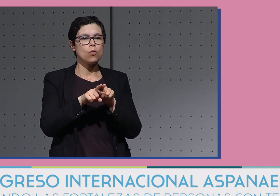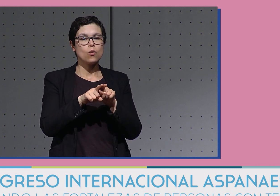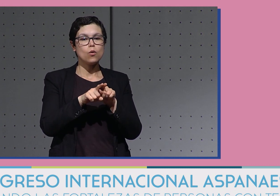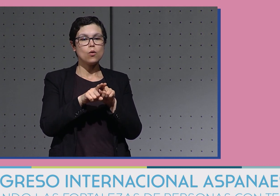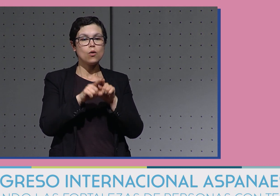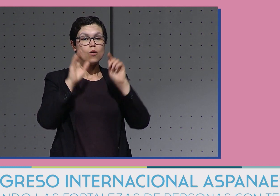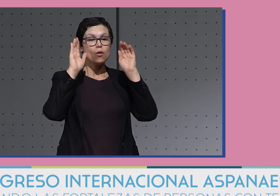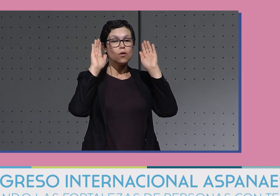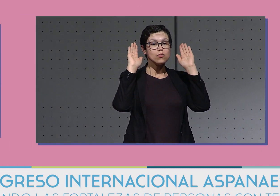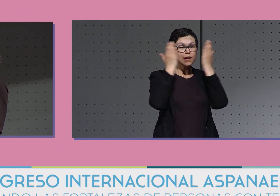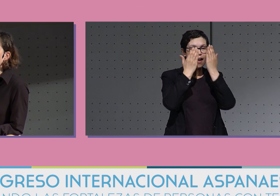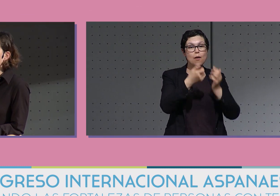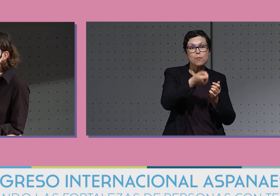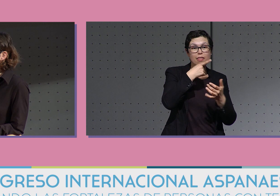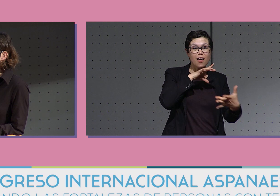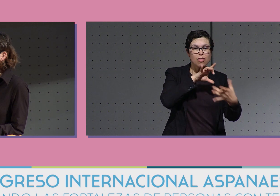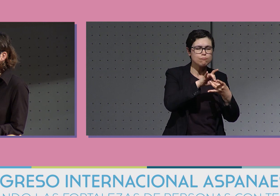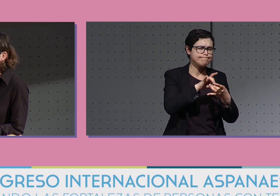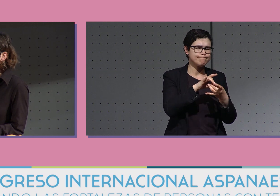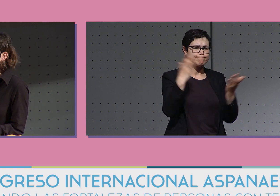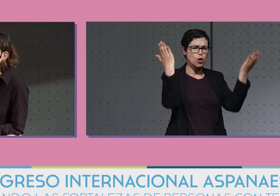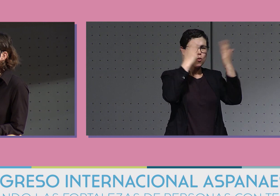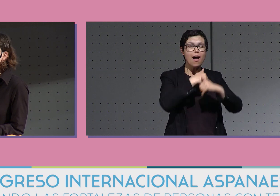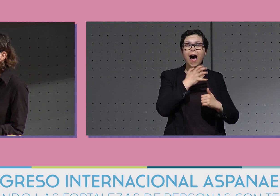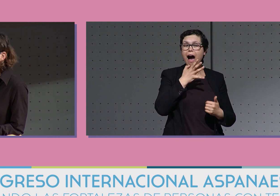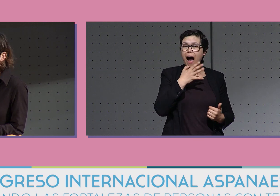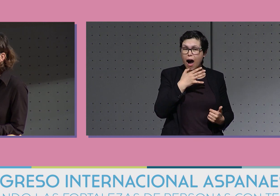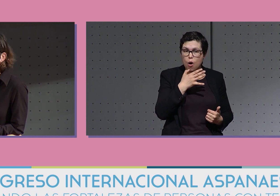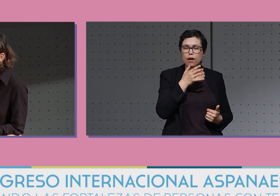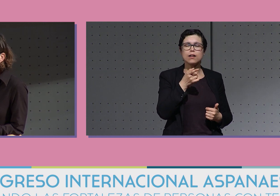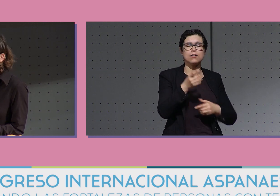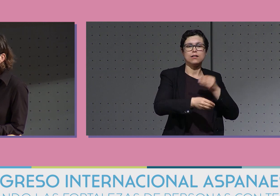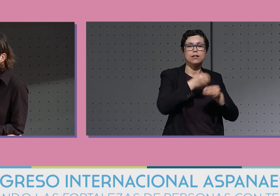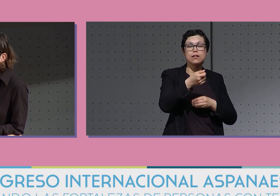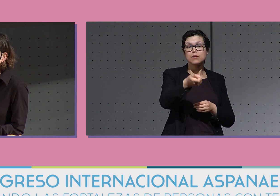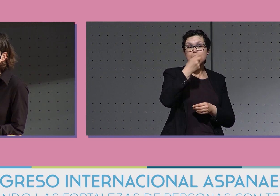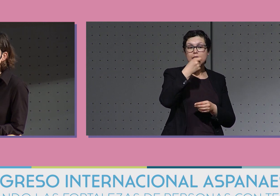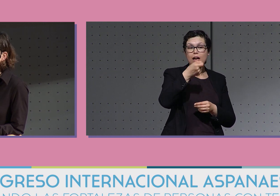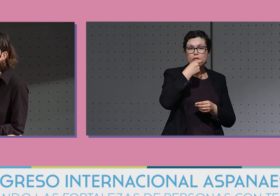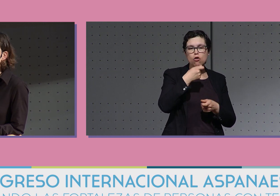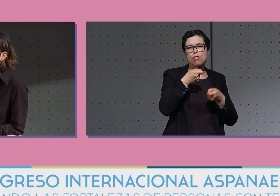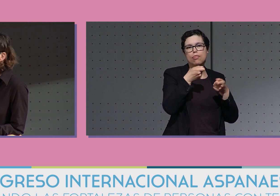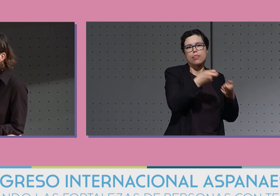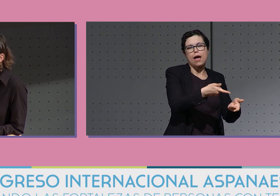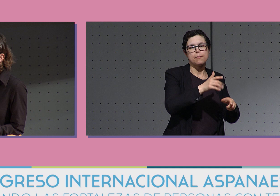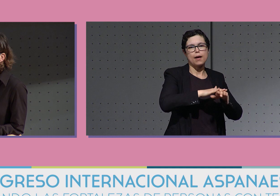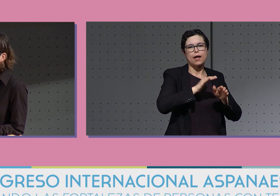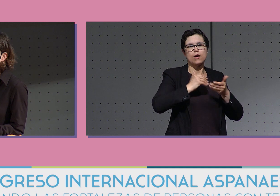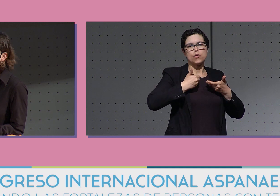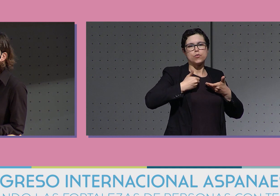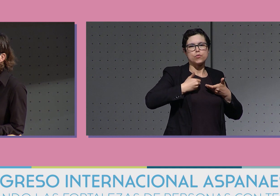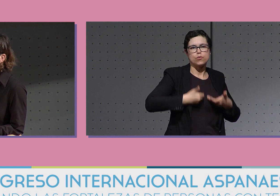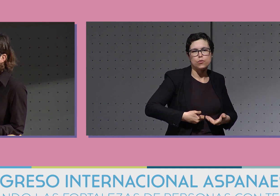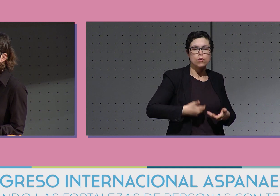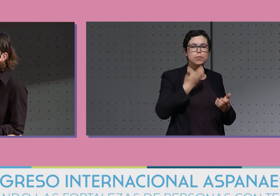para el TEA. Lo que estamos haciendo ahora es utilizar medicaciones para mitigar síntomas que en un determinado momento son más intensos, más